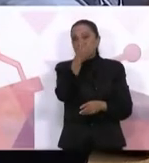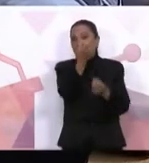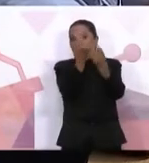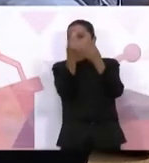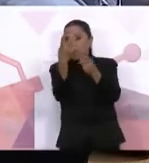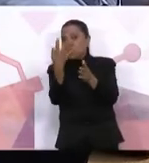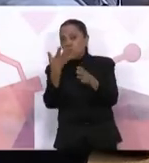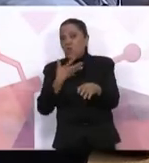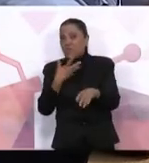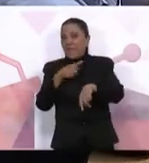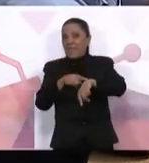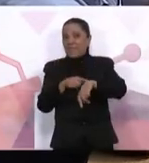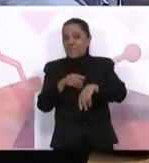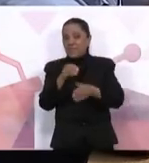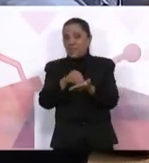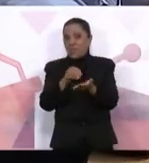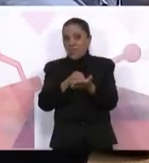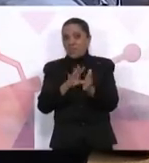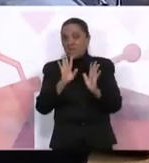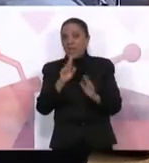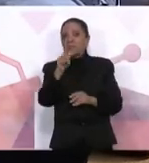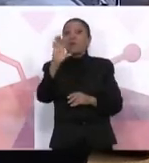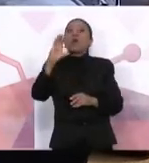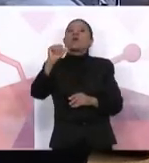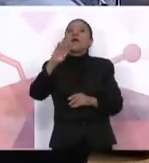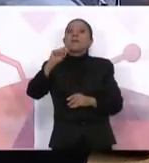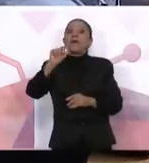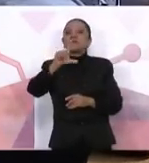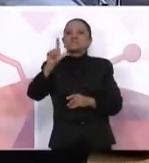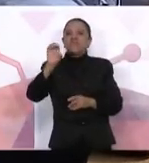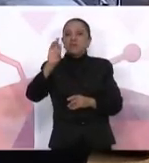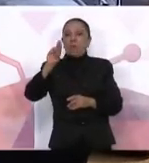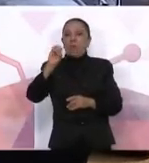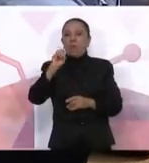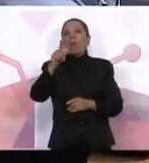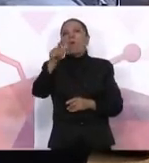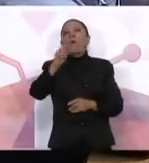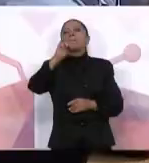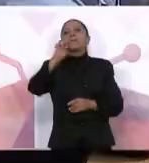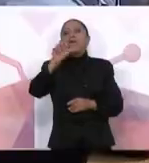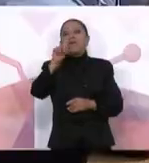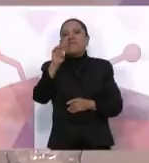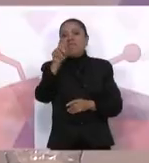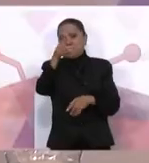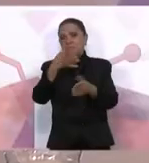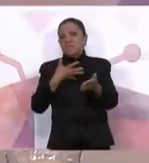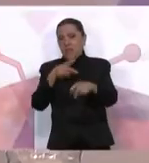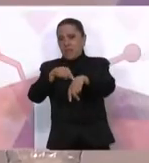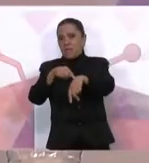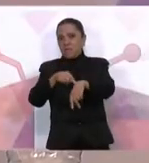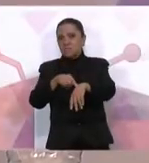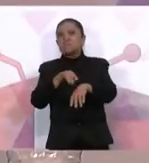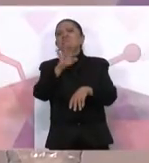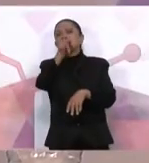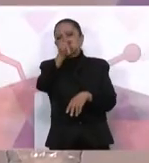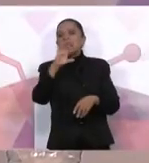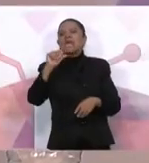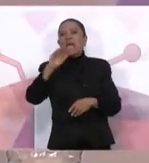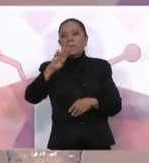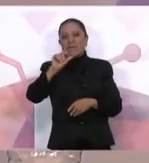caballero jorge me quieren hacer uso de la voz adelante víctor caballero también es valioso considerar otra alternativa hay